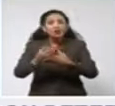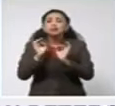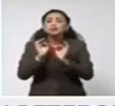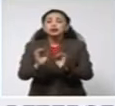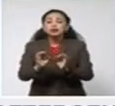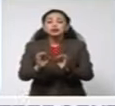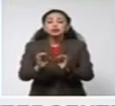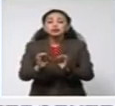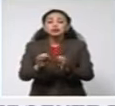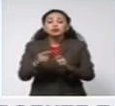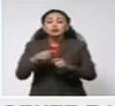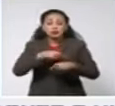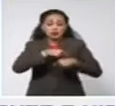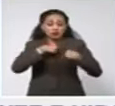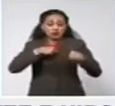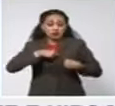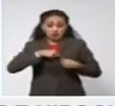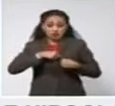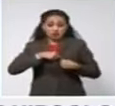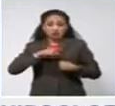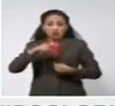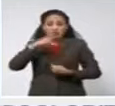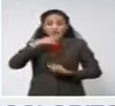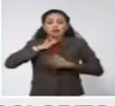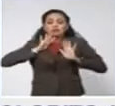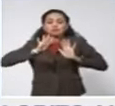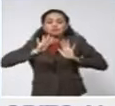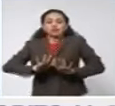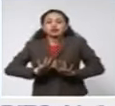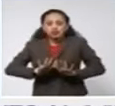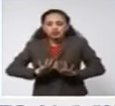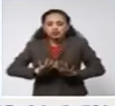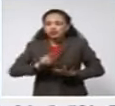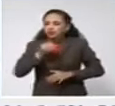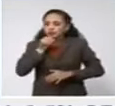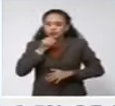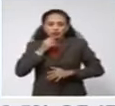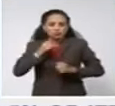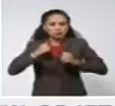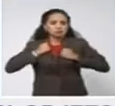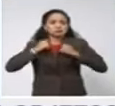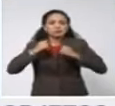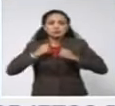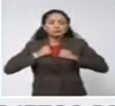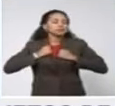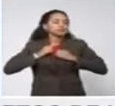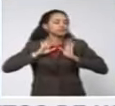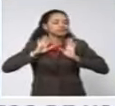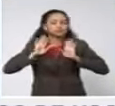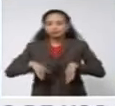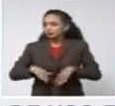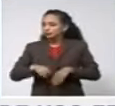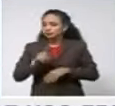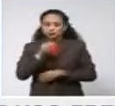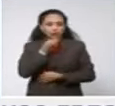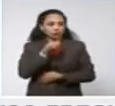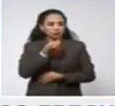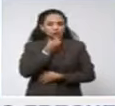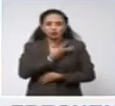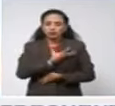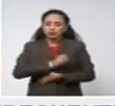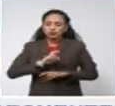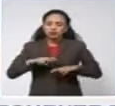parada cardiorrespiratoria, de la cual no fue posible su recuperación, y lamentablemente, y reiteramos